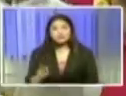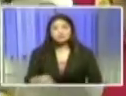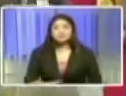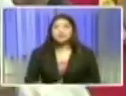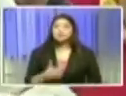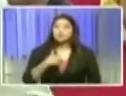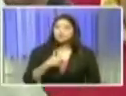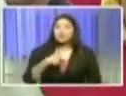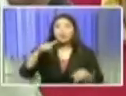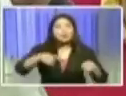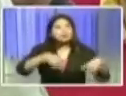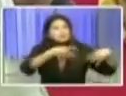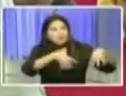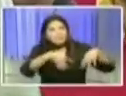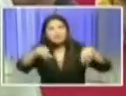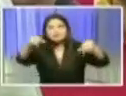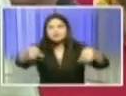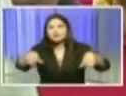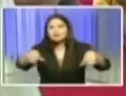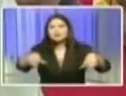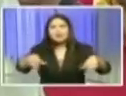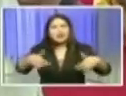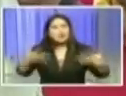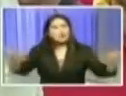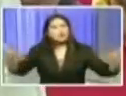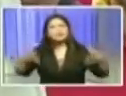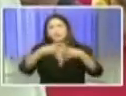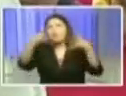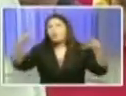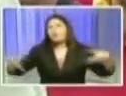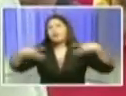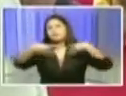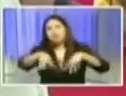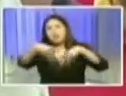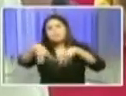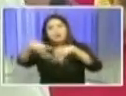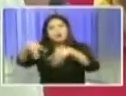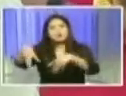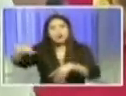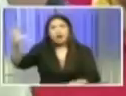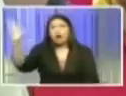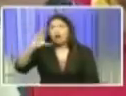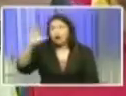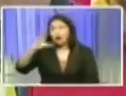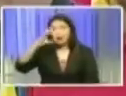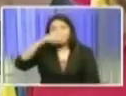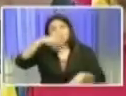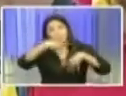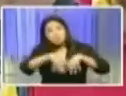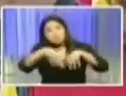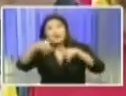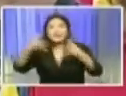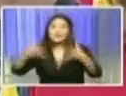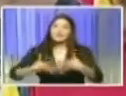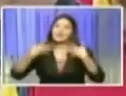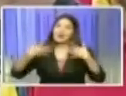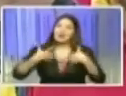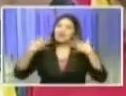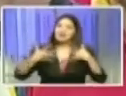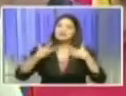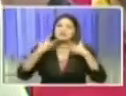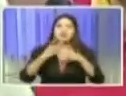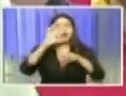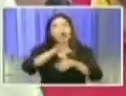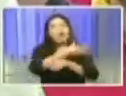yo recibo esta marcha, toda esta marcha que ha recorrido Caracas con su alegría, sus